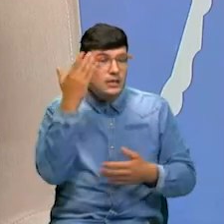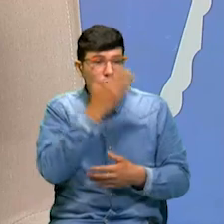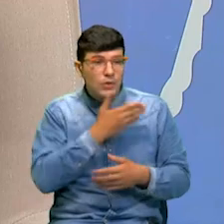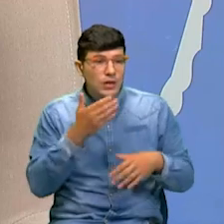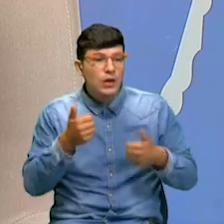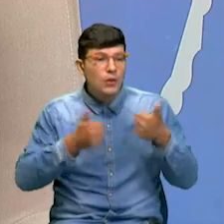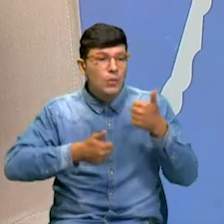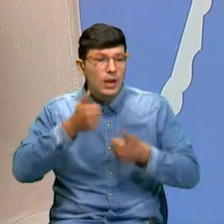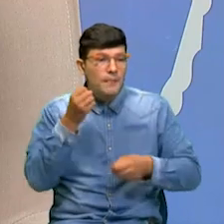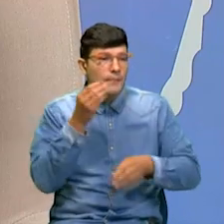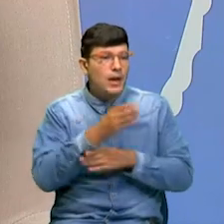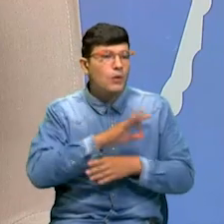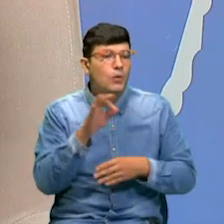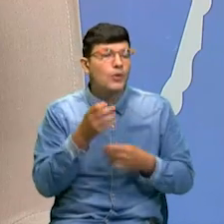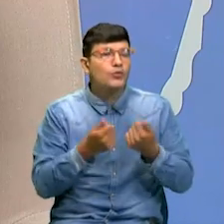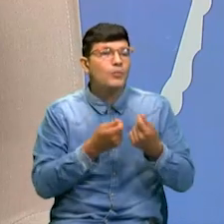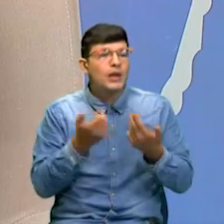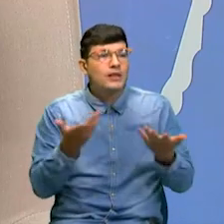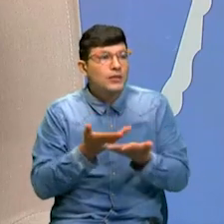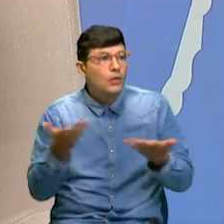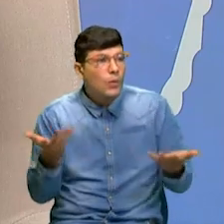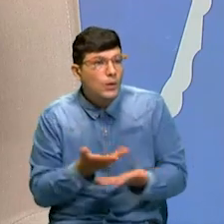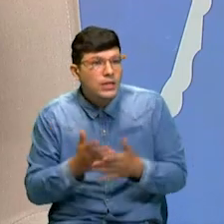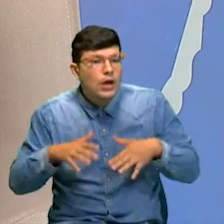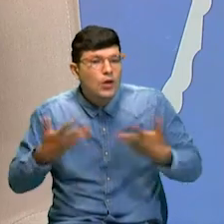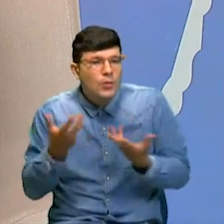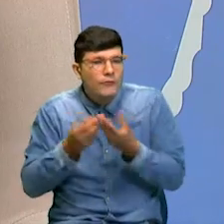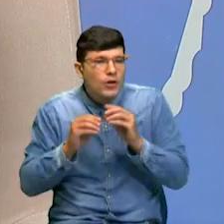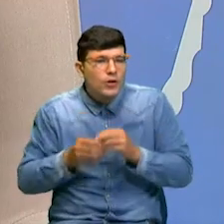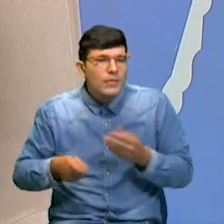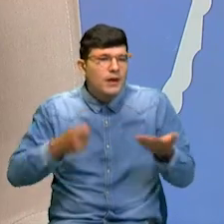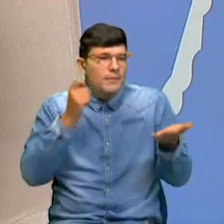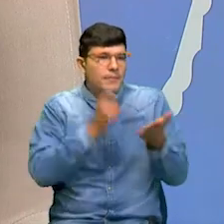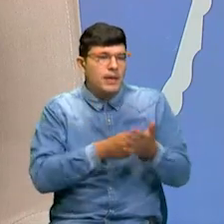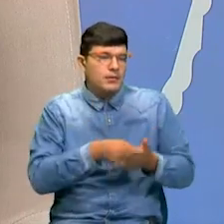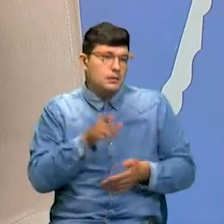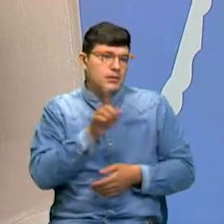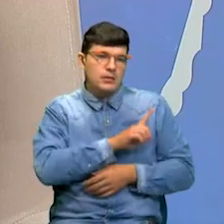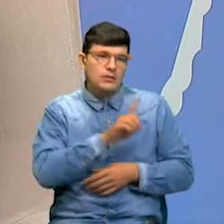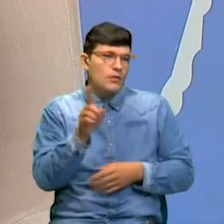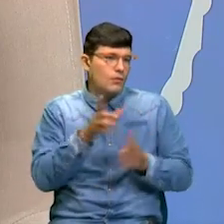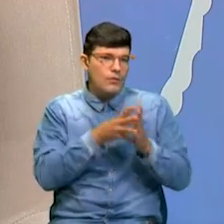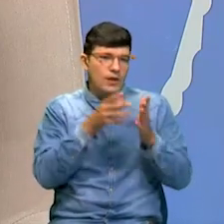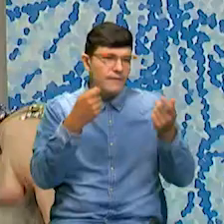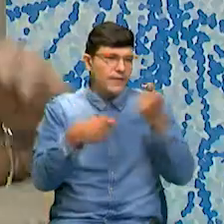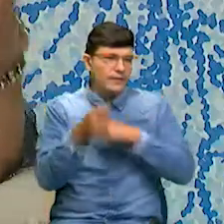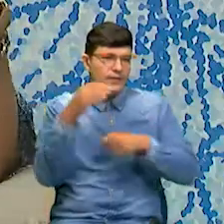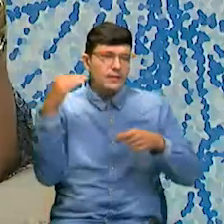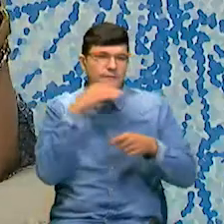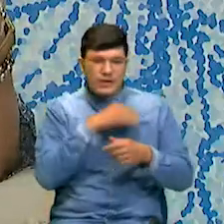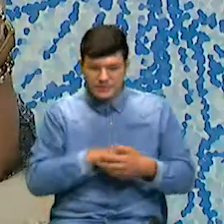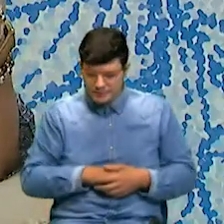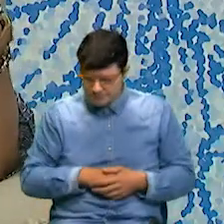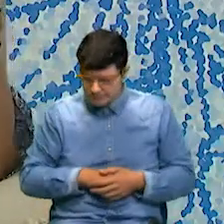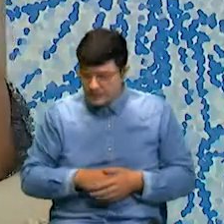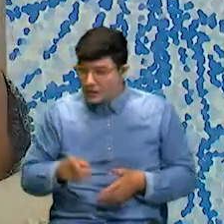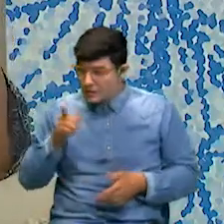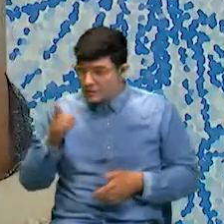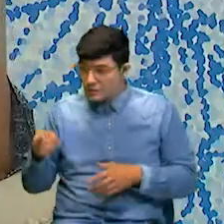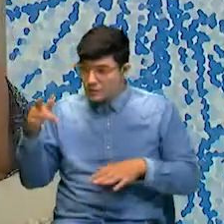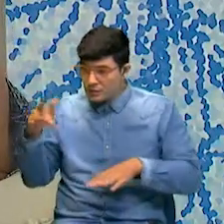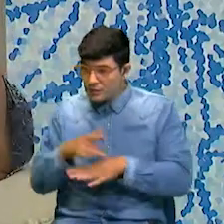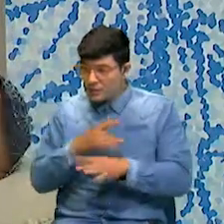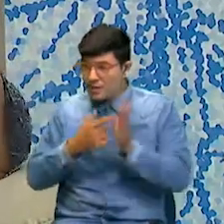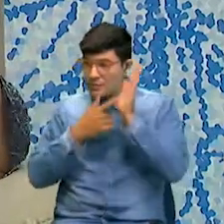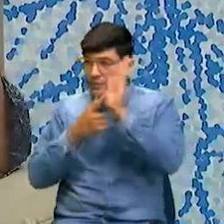en qué cuenta o dónde, de qué manera se efectuó el pago, y no que fue una venta simulada. O sea, tiene que demostrar